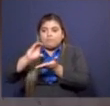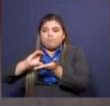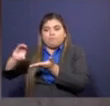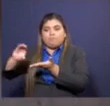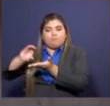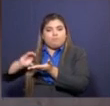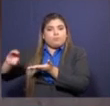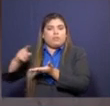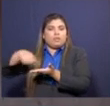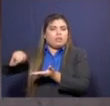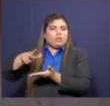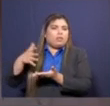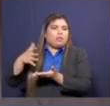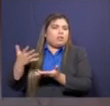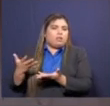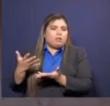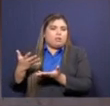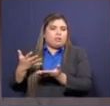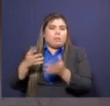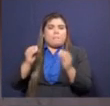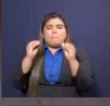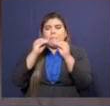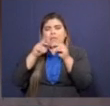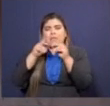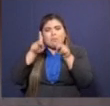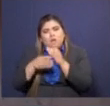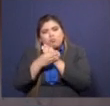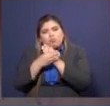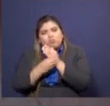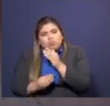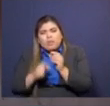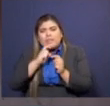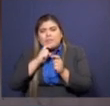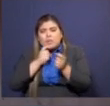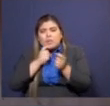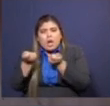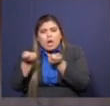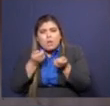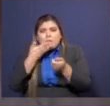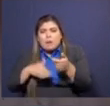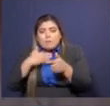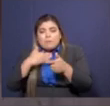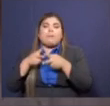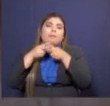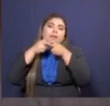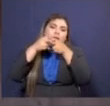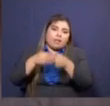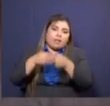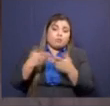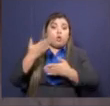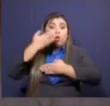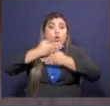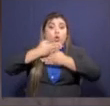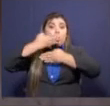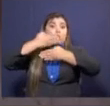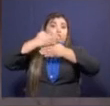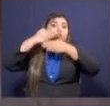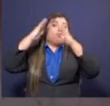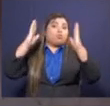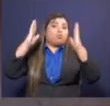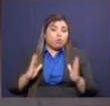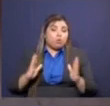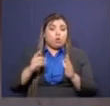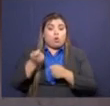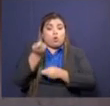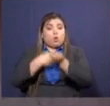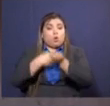financiamiento de los sectores más afectados de la economía, tales como construcción,